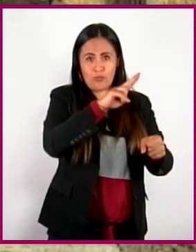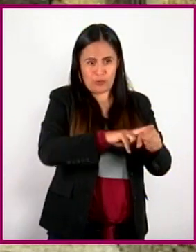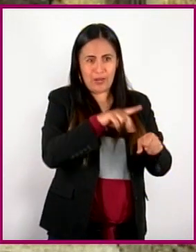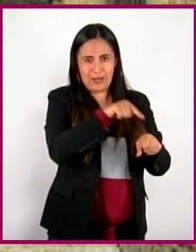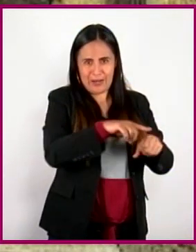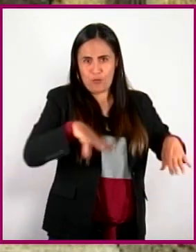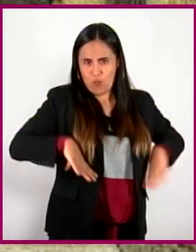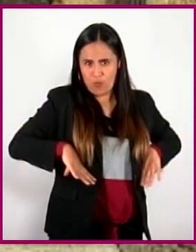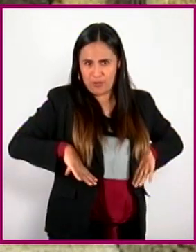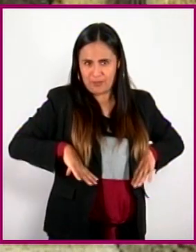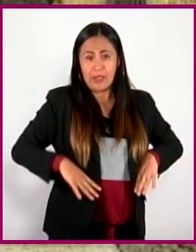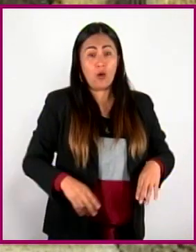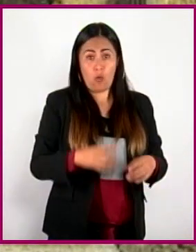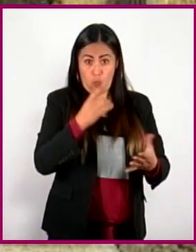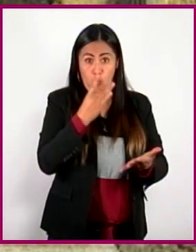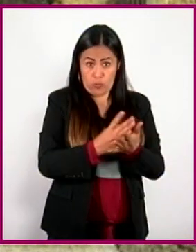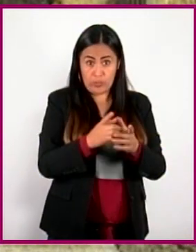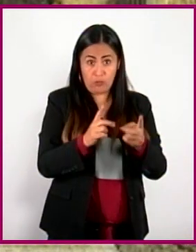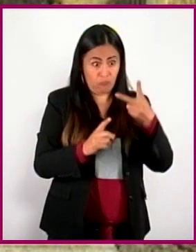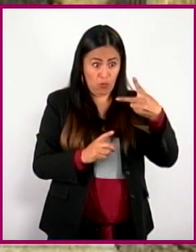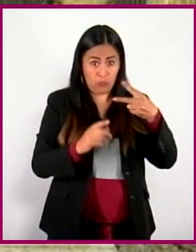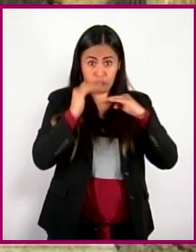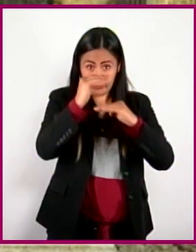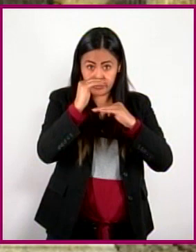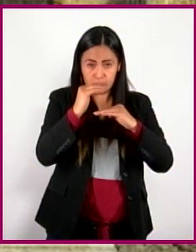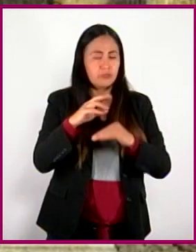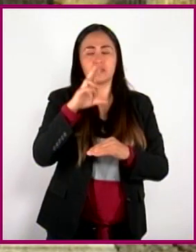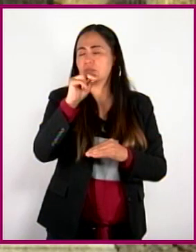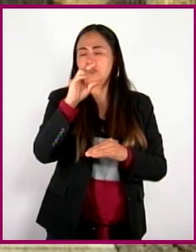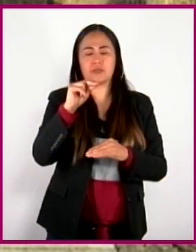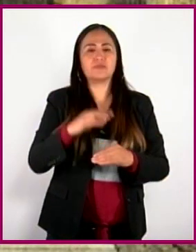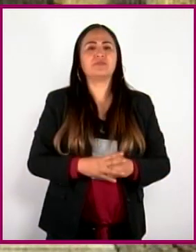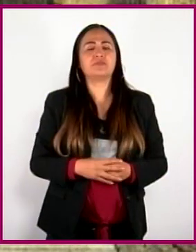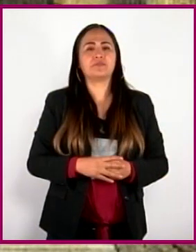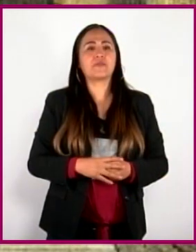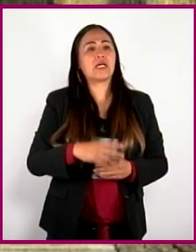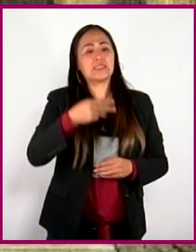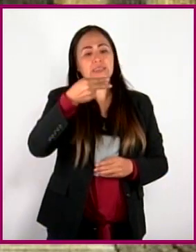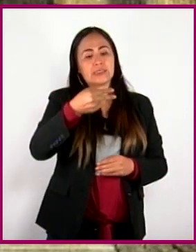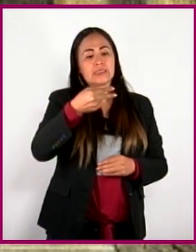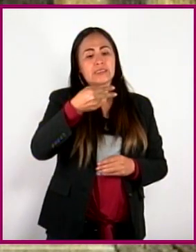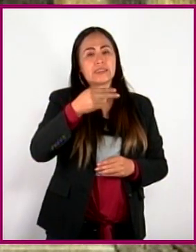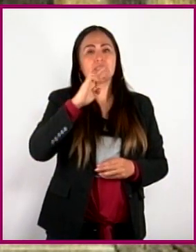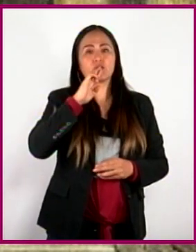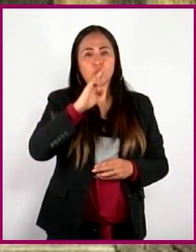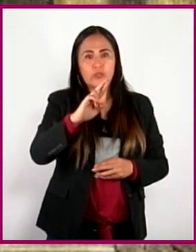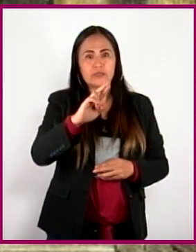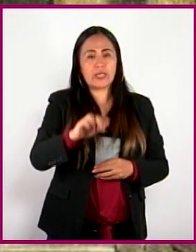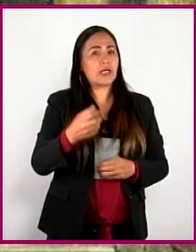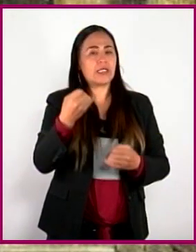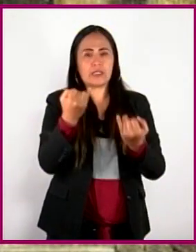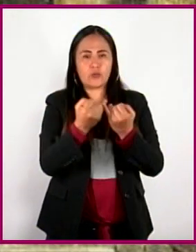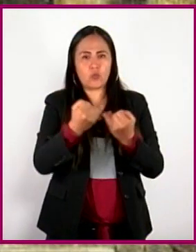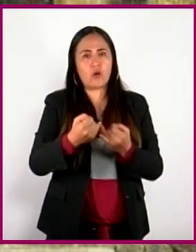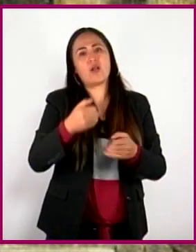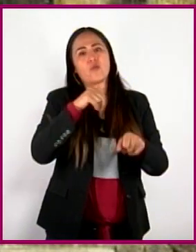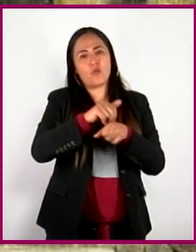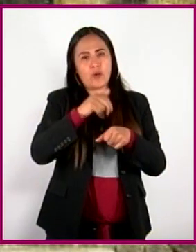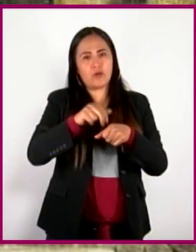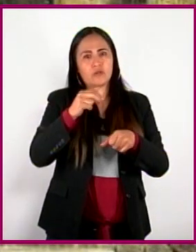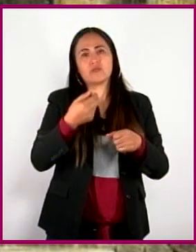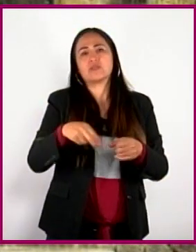pero no son todas. Cabe mencionar que con el producto también se pueden generar nuevos números naturales a partir